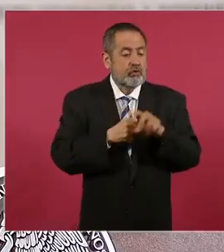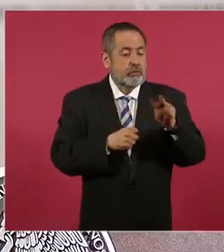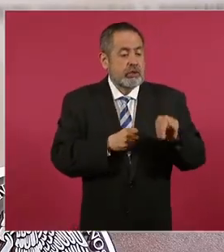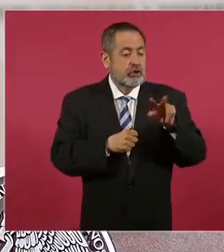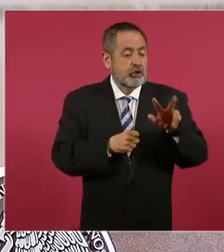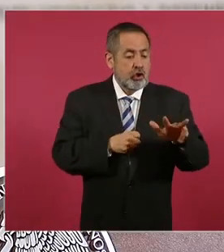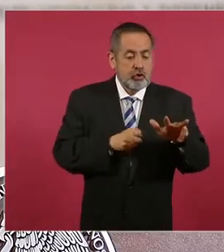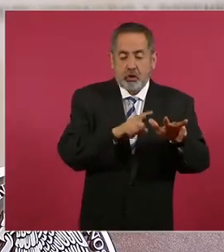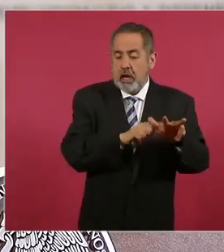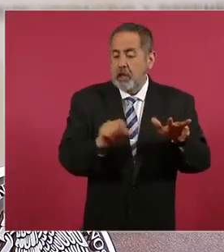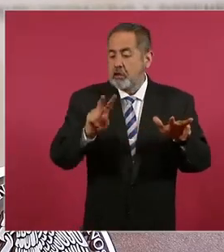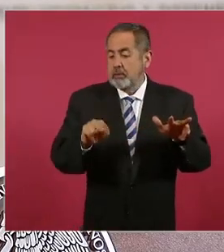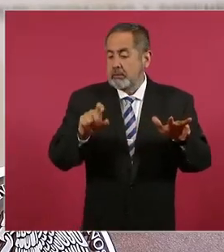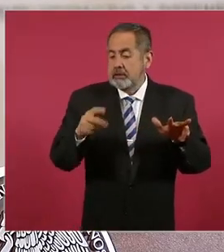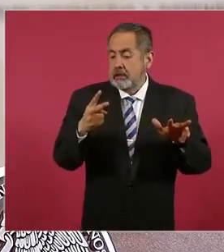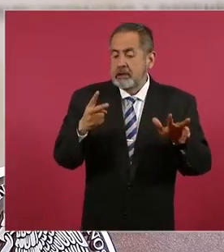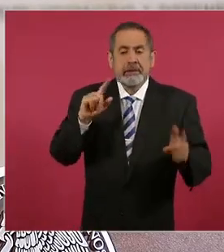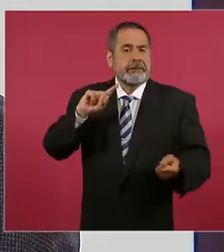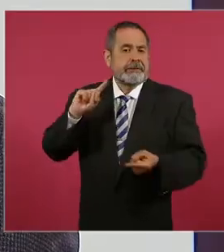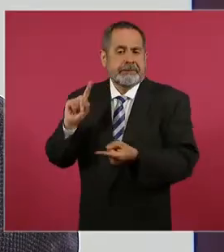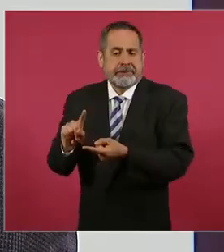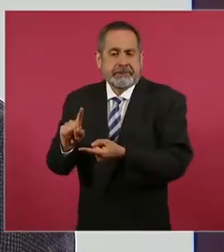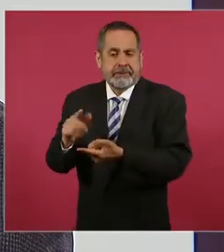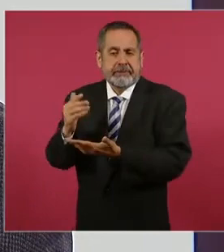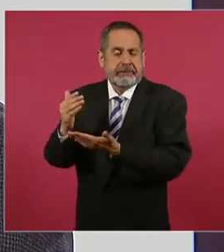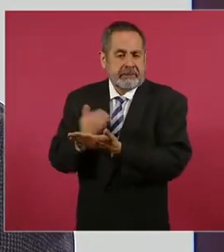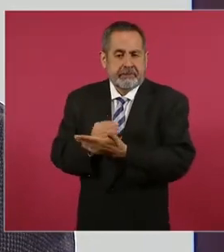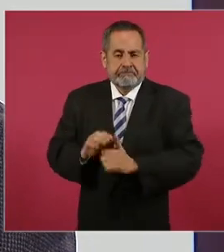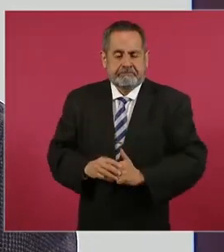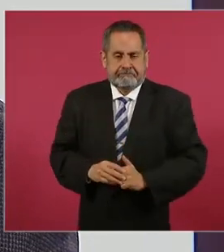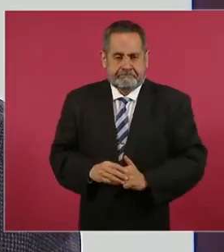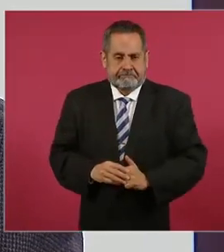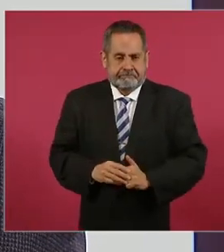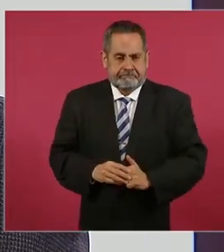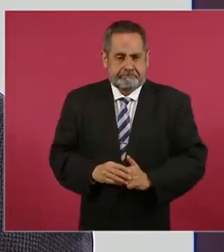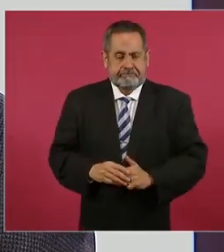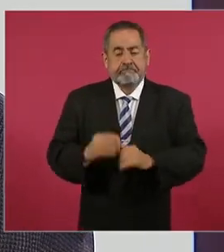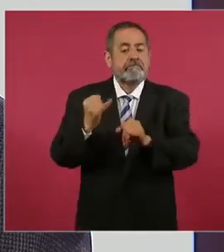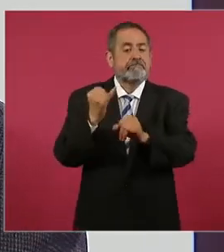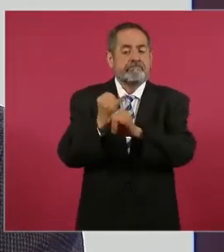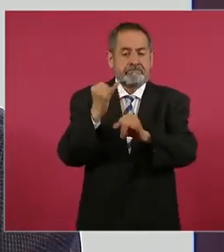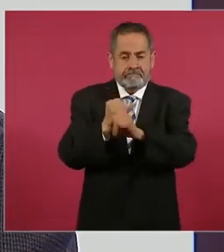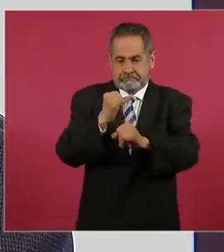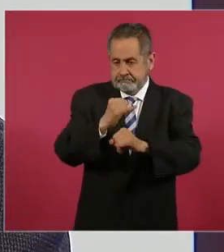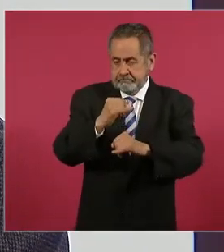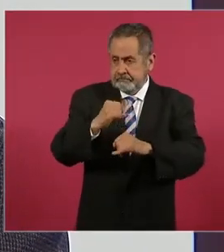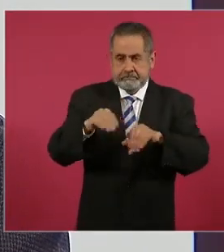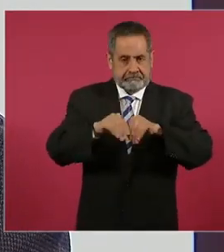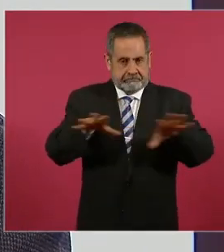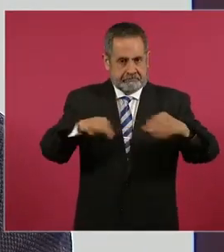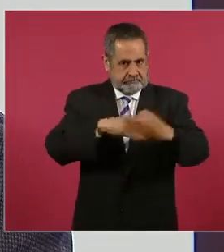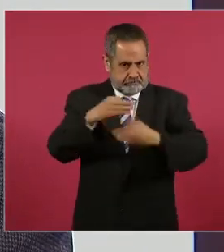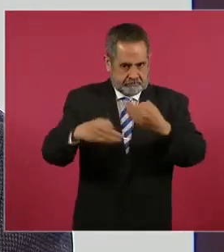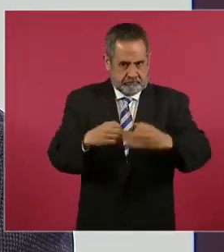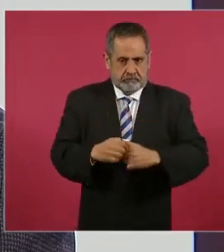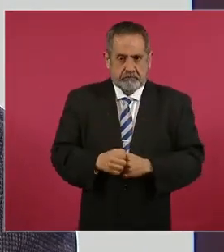a 2023. Internet para todos. El proyecto del presidente